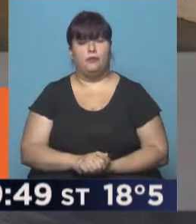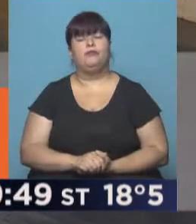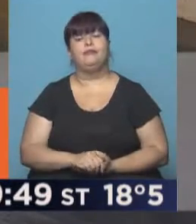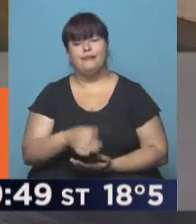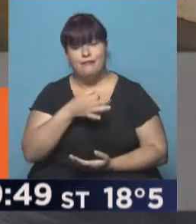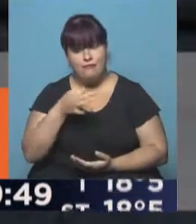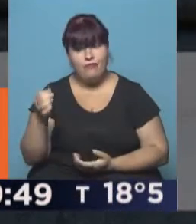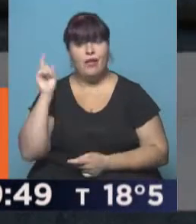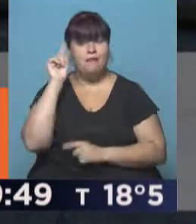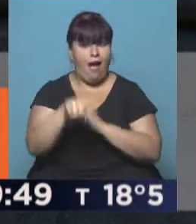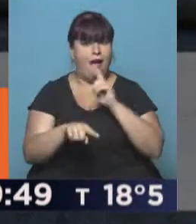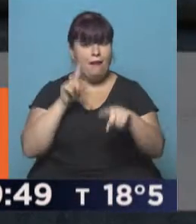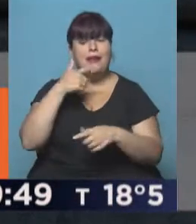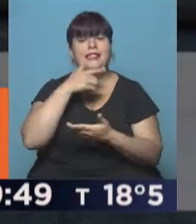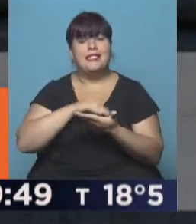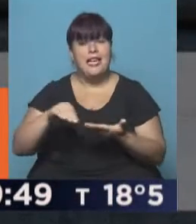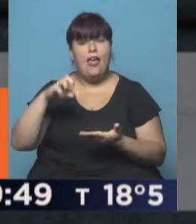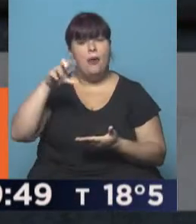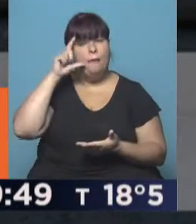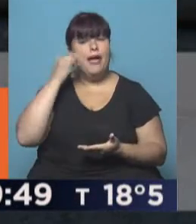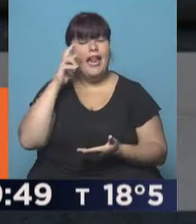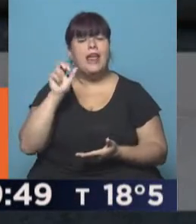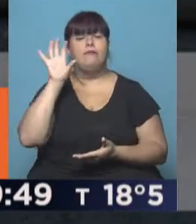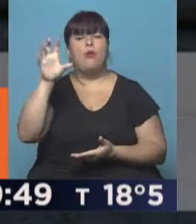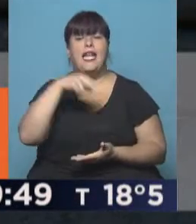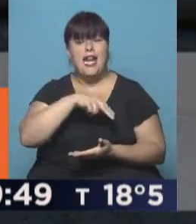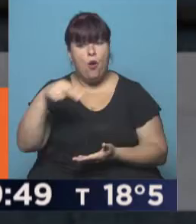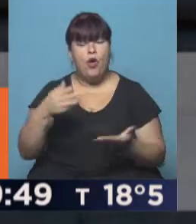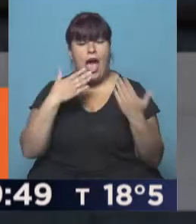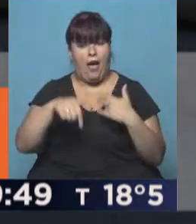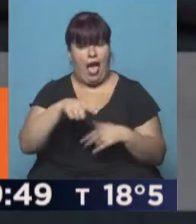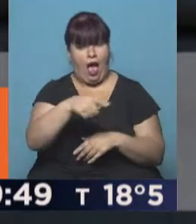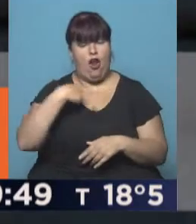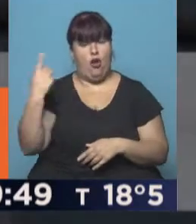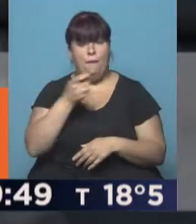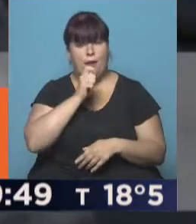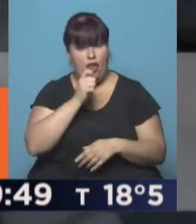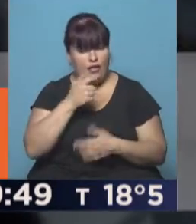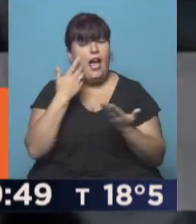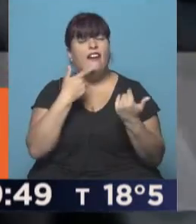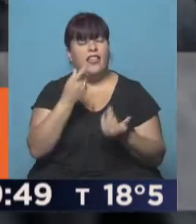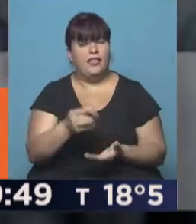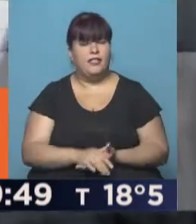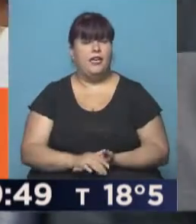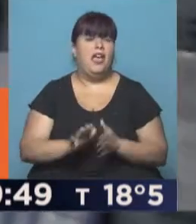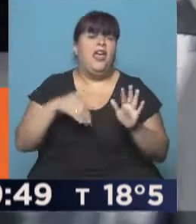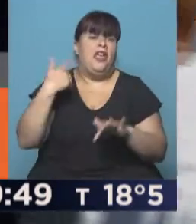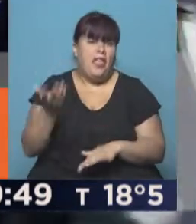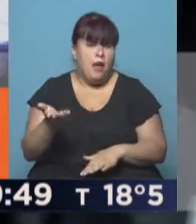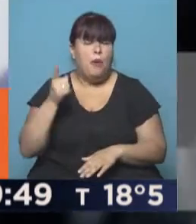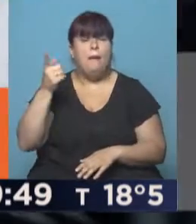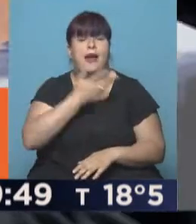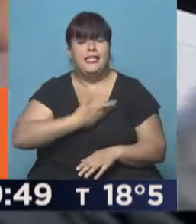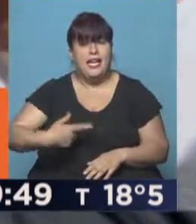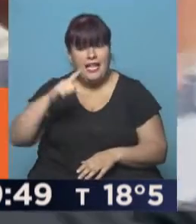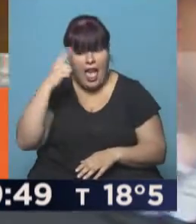Es así, vienen llegando y el senador Guillermo Pereira de la provincia de Neuquén está hablando en estos momentos con nosotros los periodistas, lo escuchamos. Después, bueno, el presidente de la